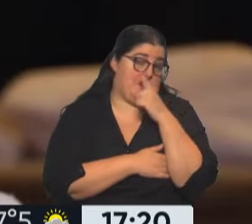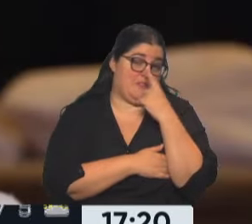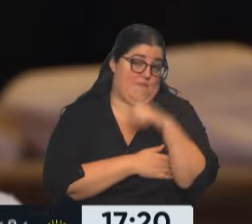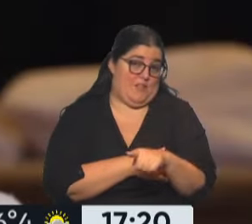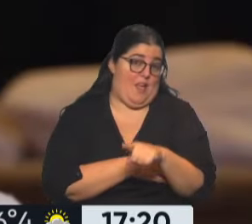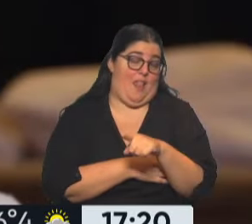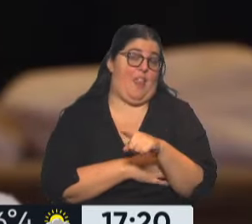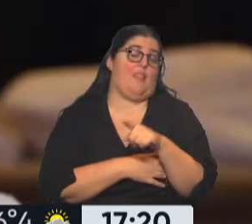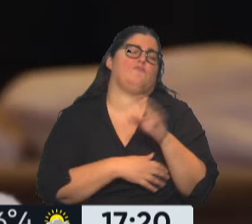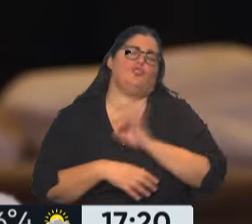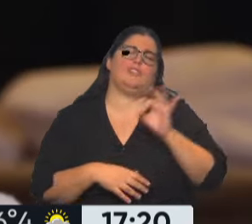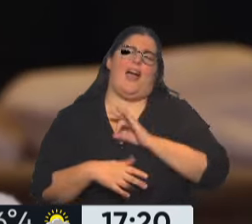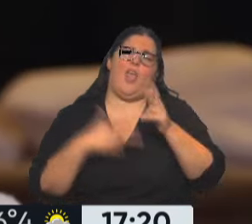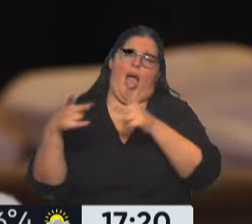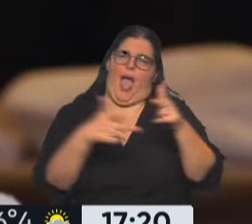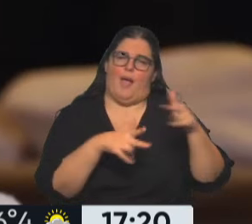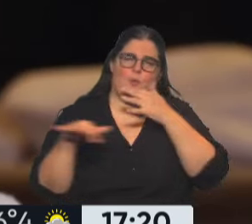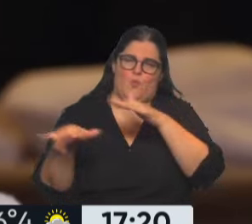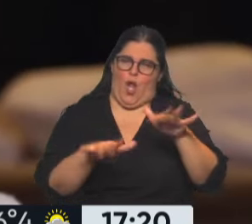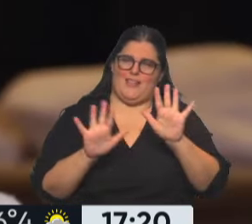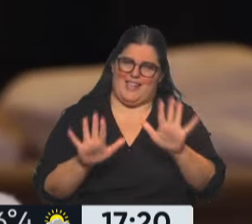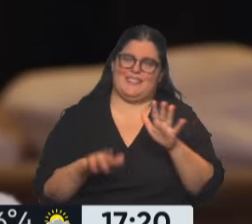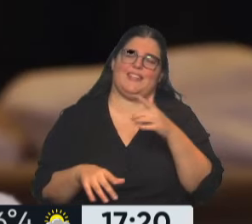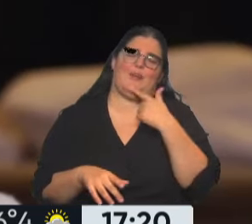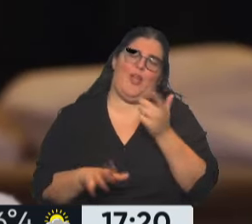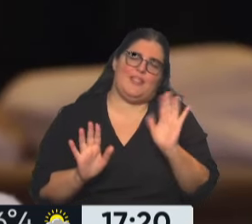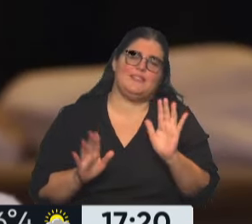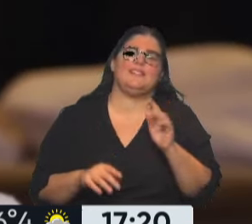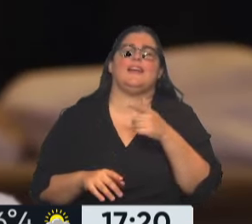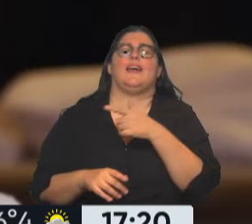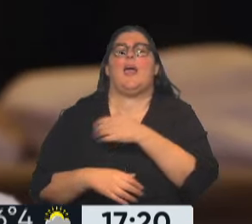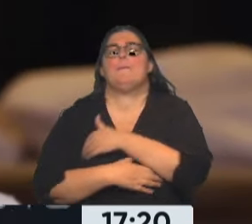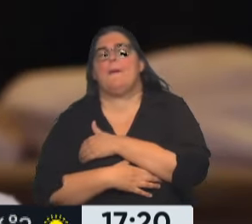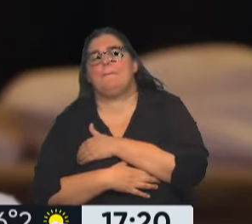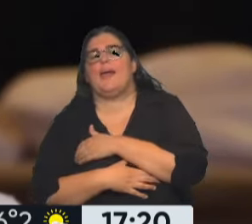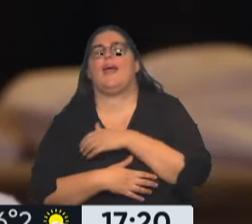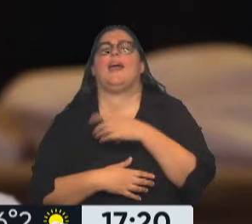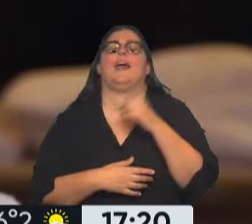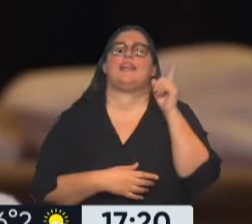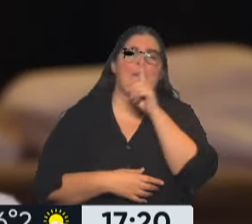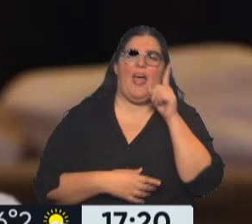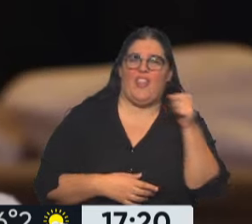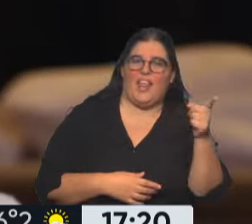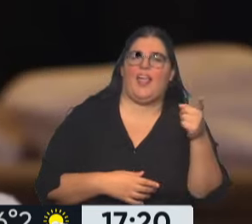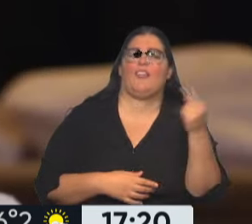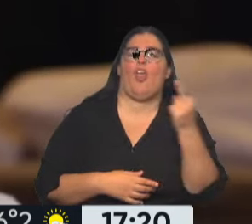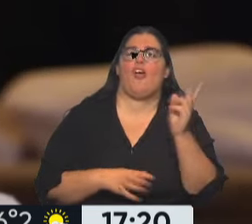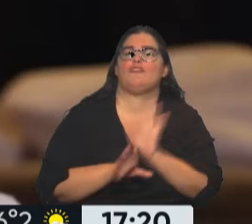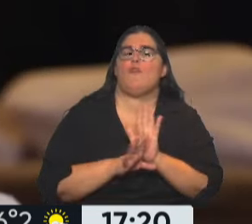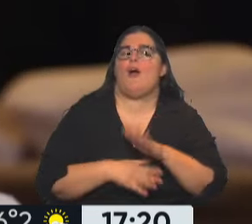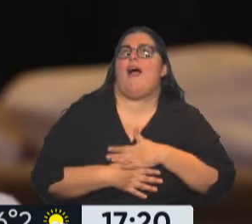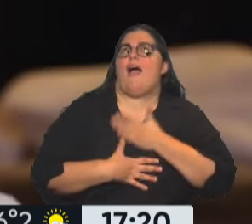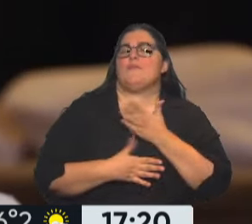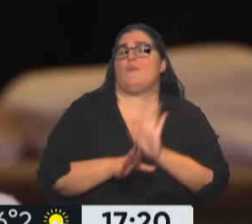hace años, porque es una realidad, ¿no? Este romance entre Mbappé y el Real Madrid parece que va a